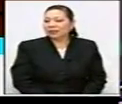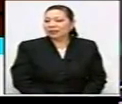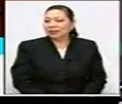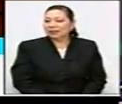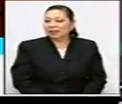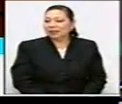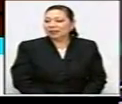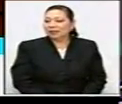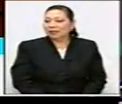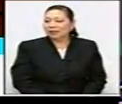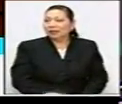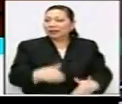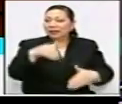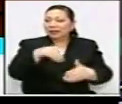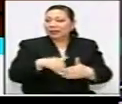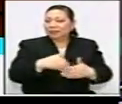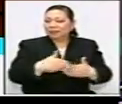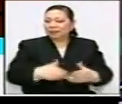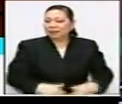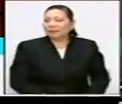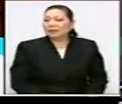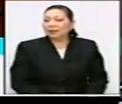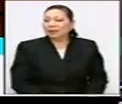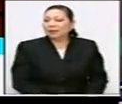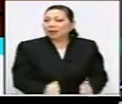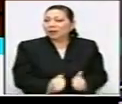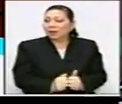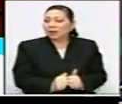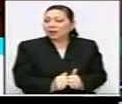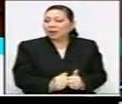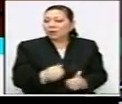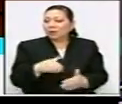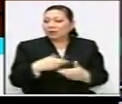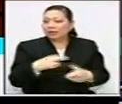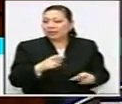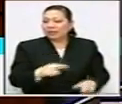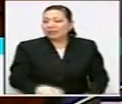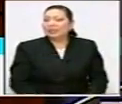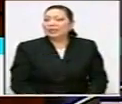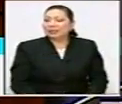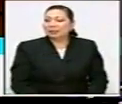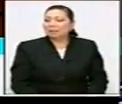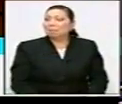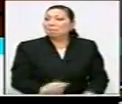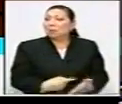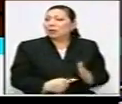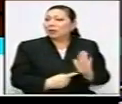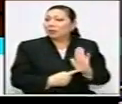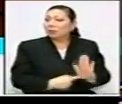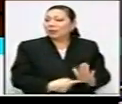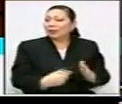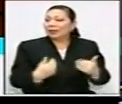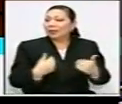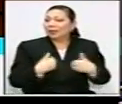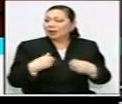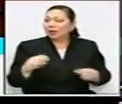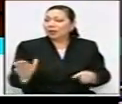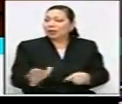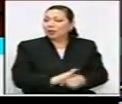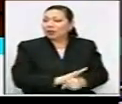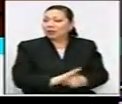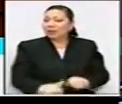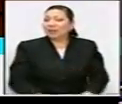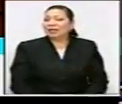convocar al referéndum con una campaña publicitaria porque demuestra que tiene el total